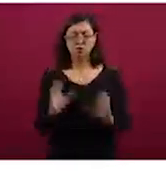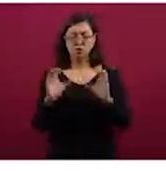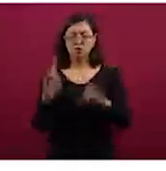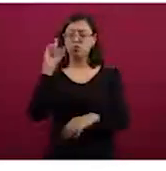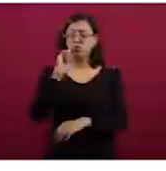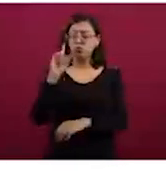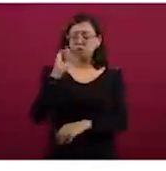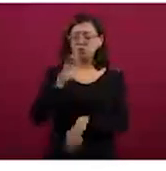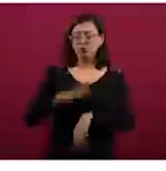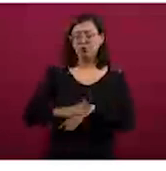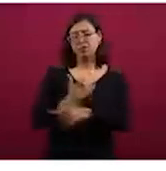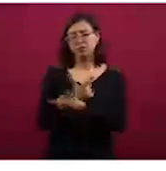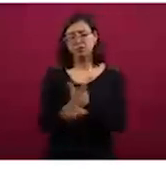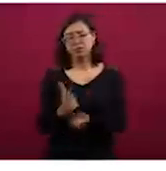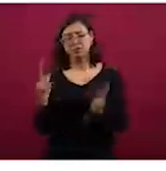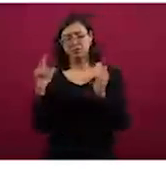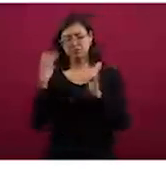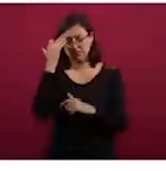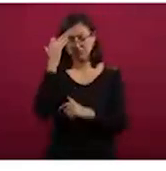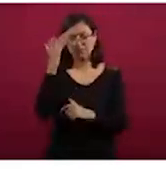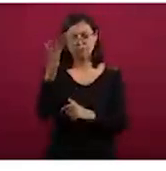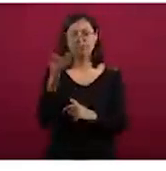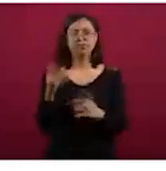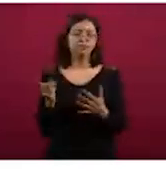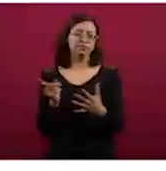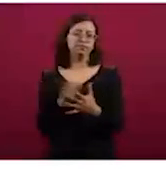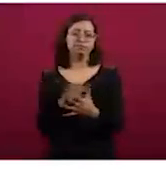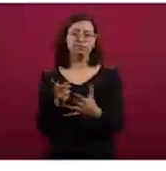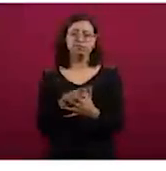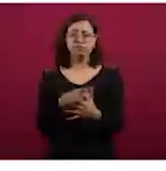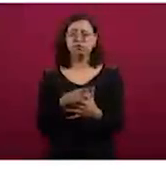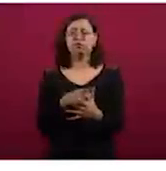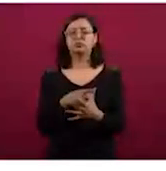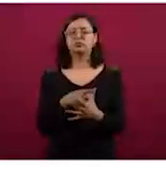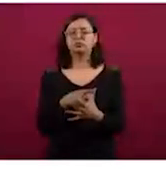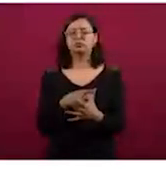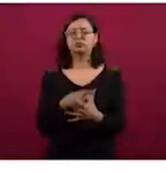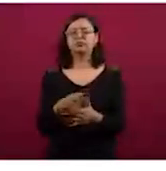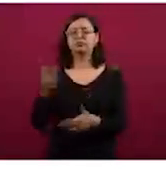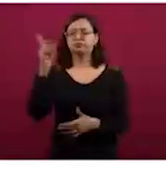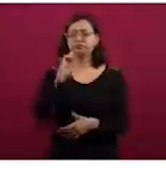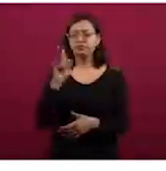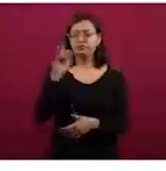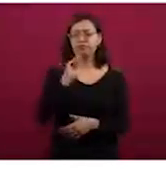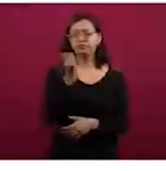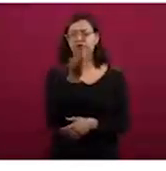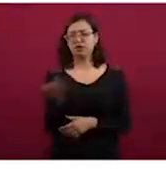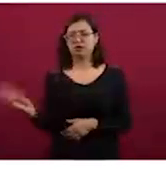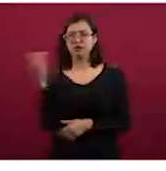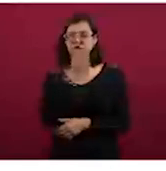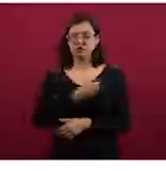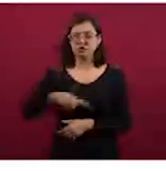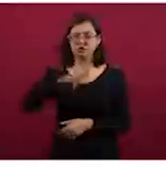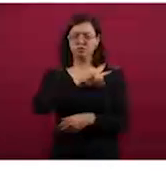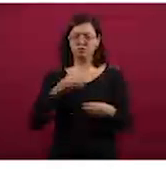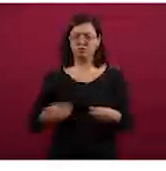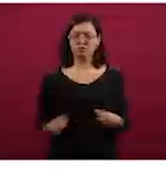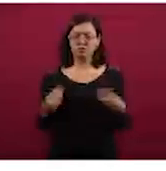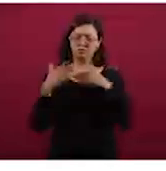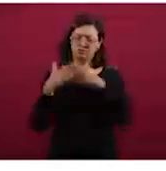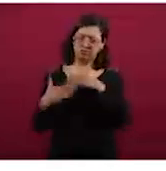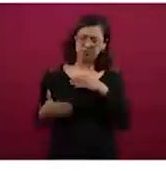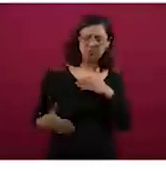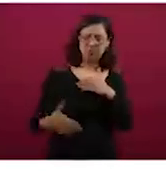tiempo propio. Quinto, para que se procure una mejor atención a la salud de las mujeres a lo largo de toda su